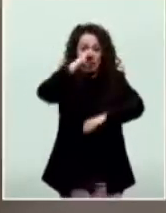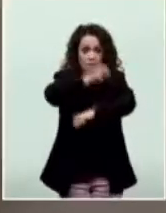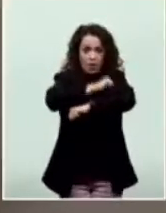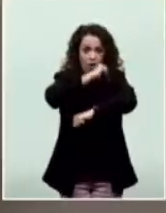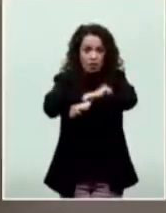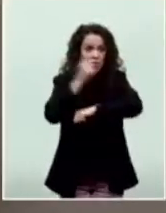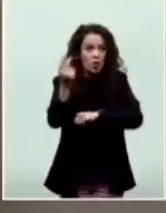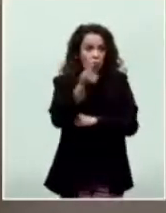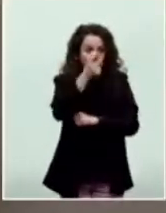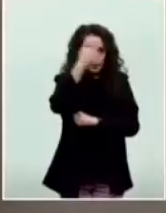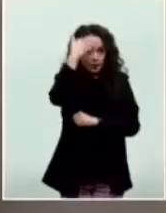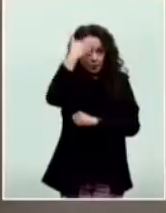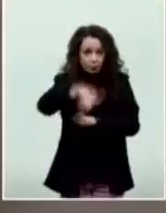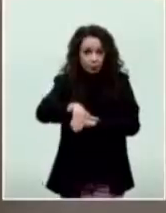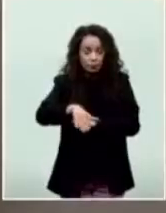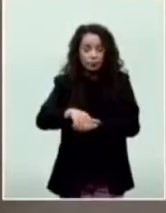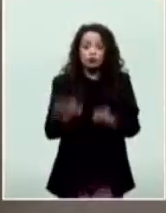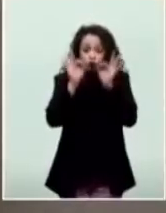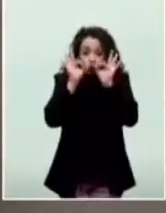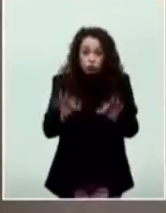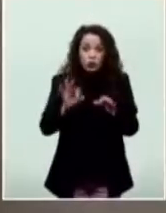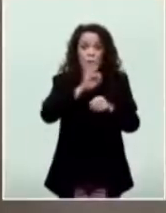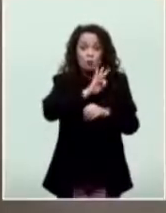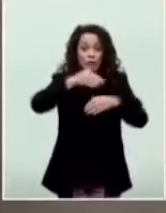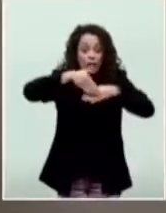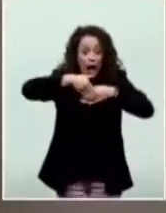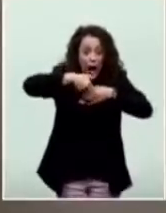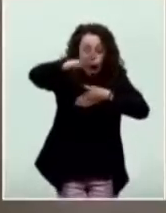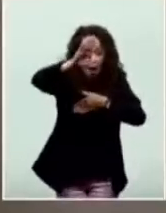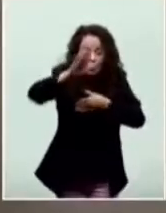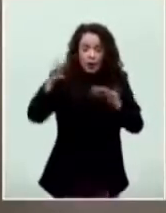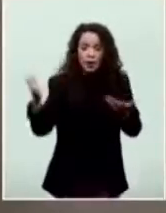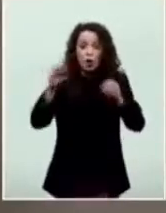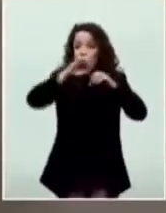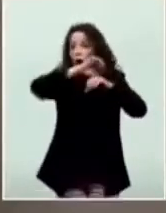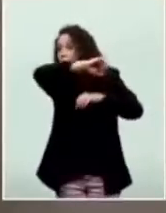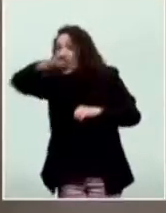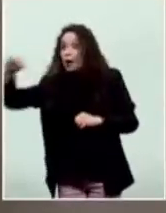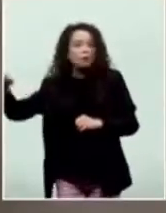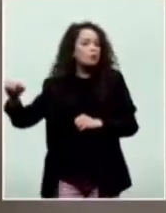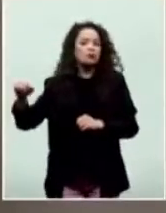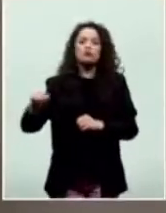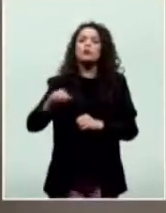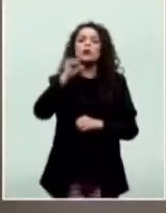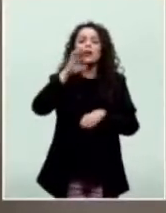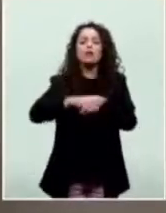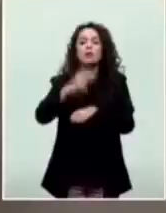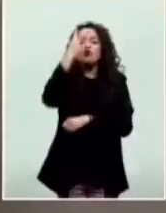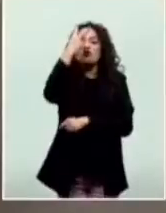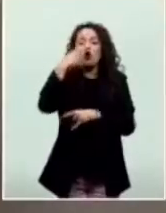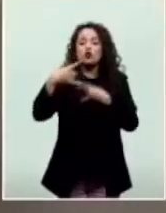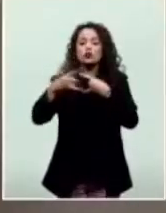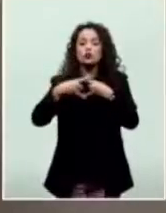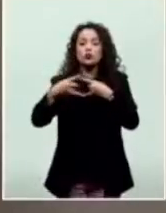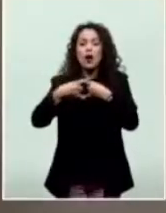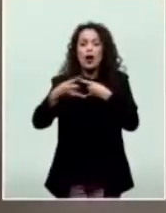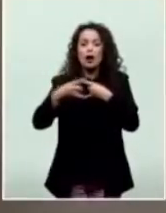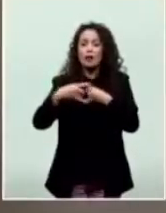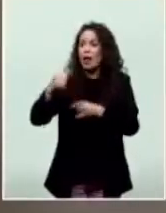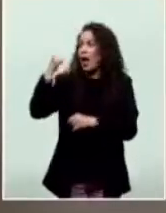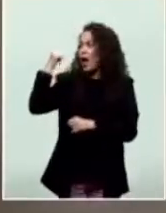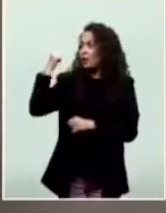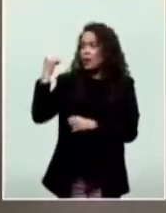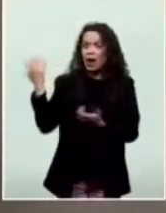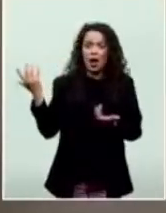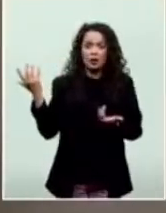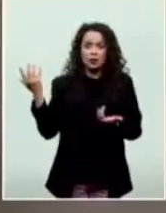son camuflajeadas, no son ventanas. Lo único que tenemos son dos puertas en esta parte de atrás que no son suficientes para